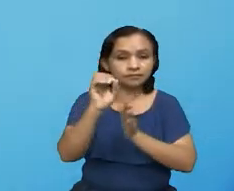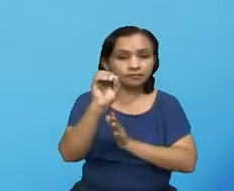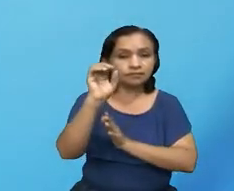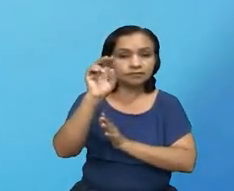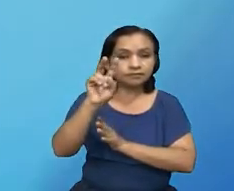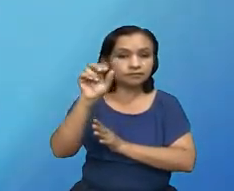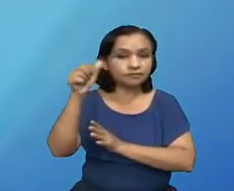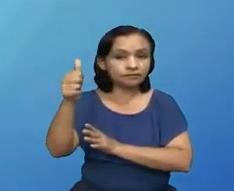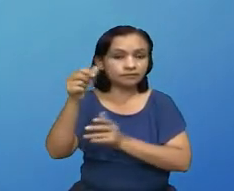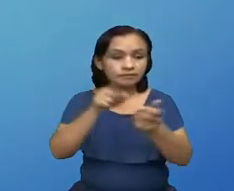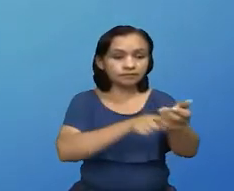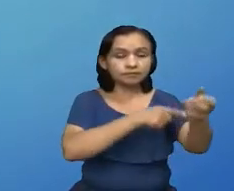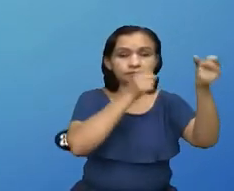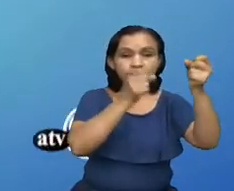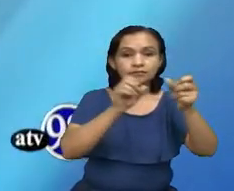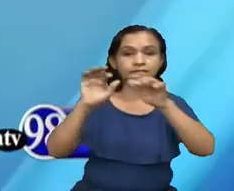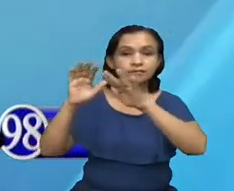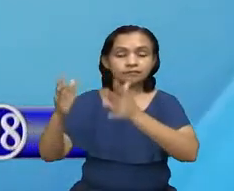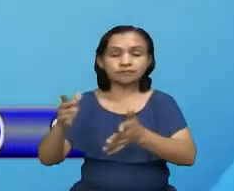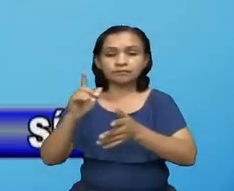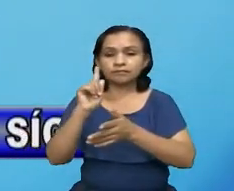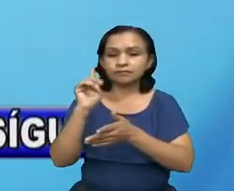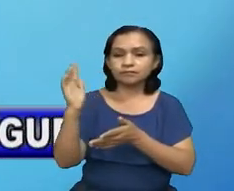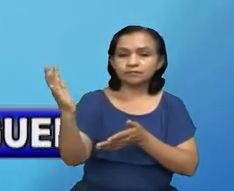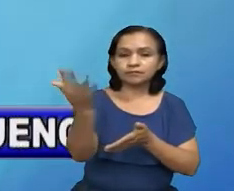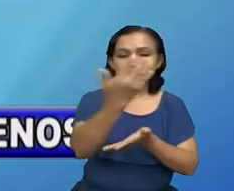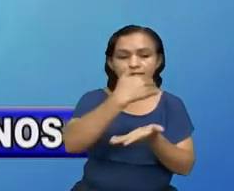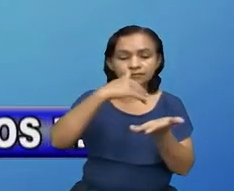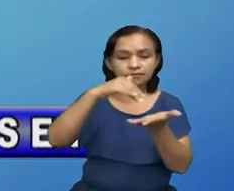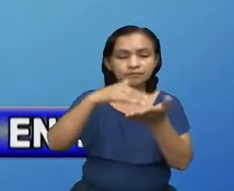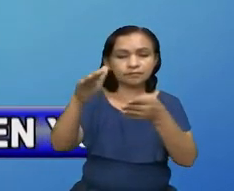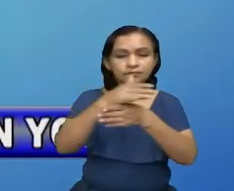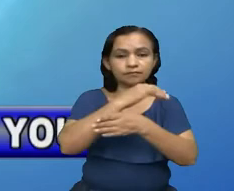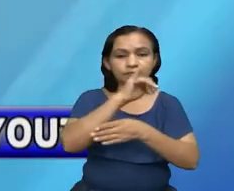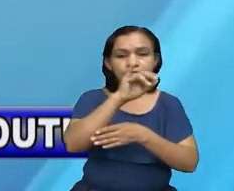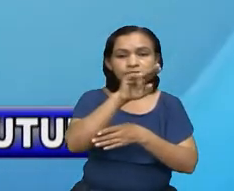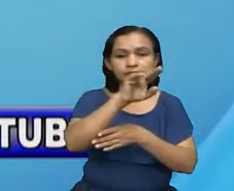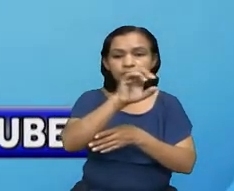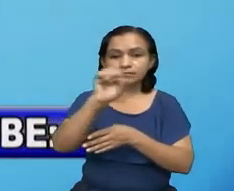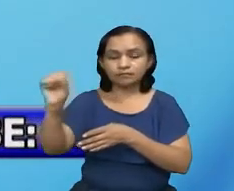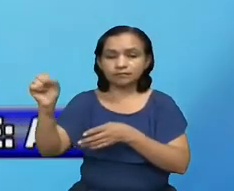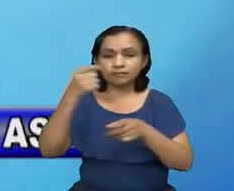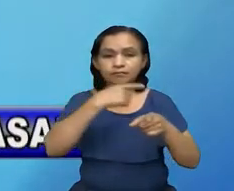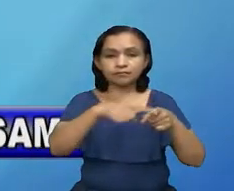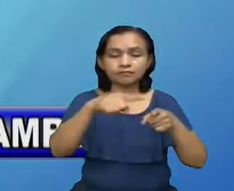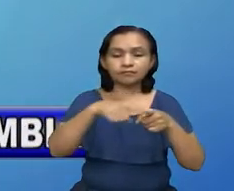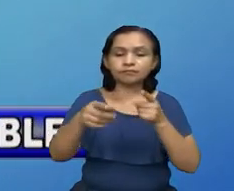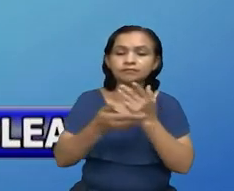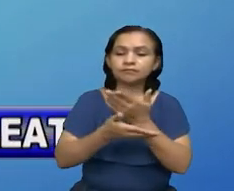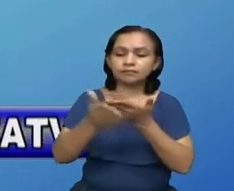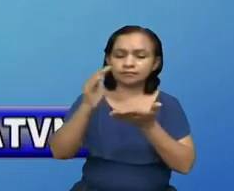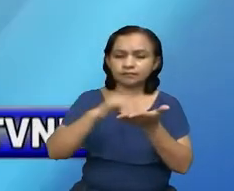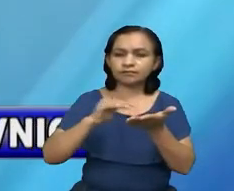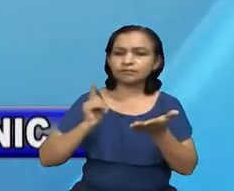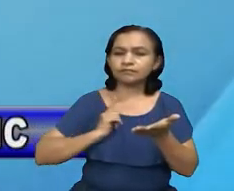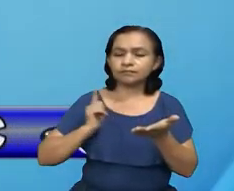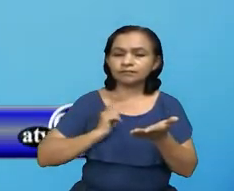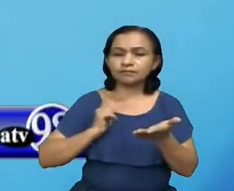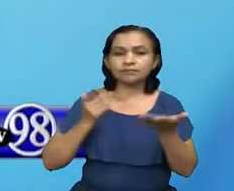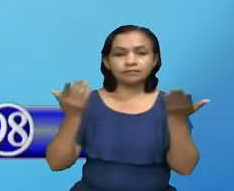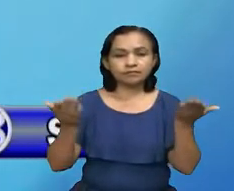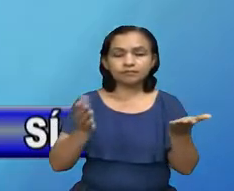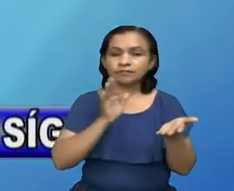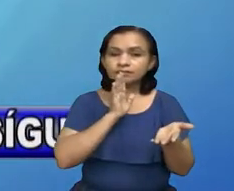158.026 hermanos y hermanas en todos los centros de pago del INSS a nivel nacional. Estamos recuperando y restaurando.